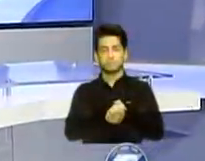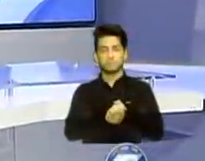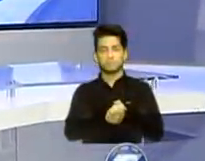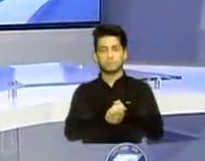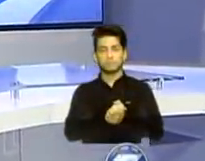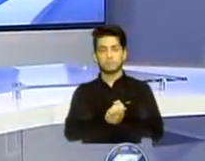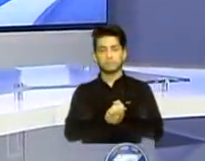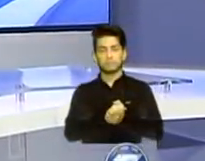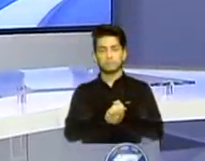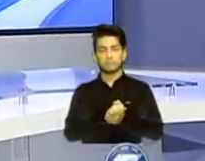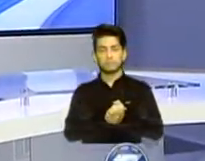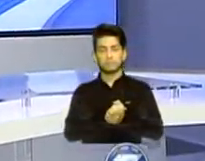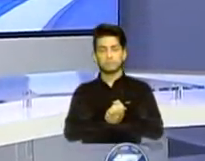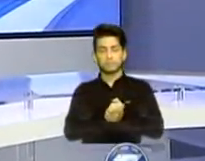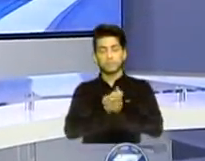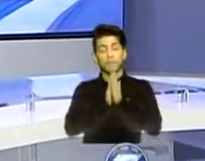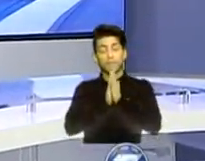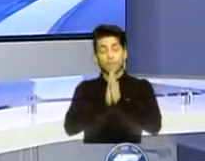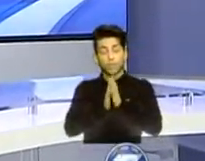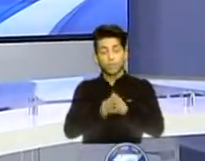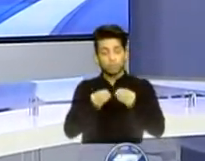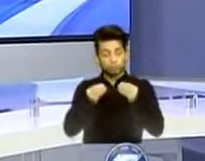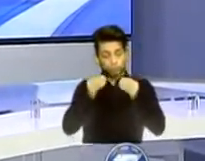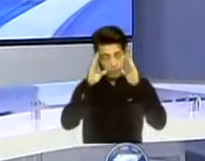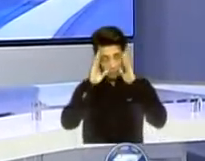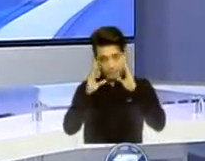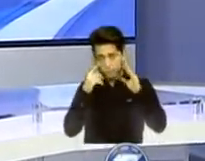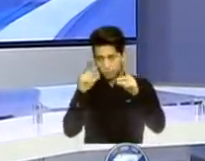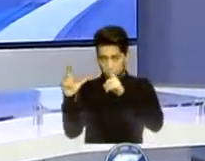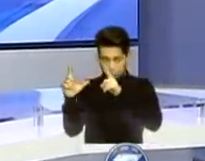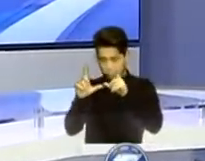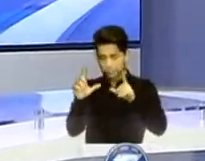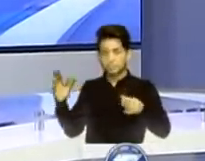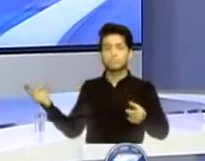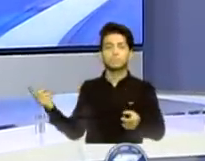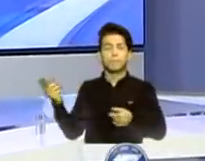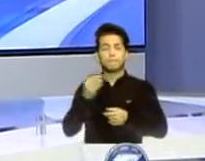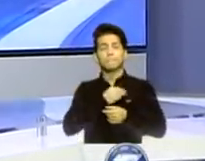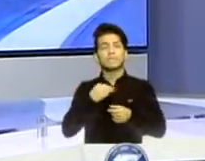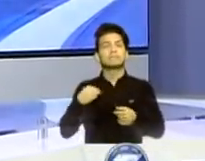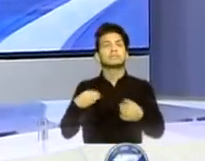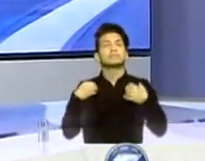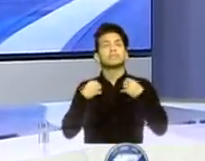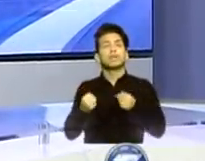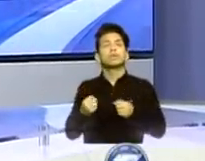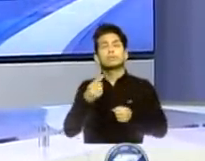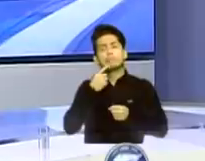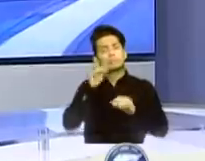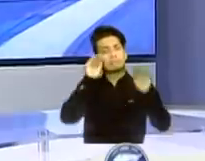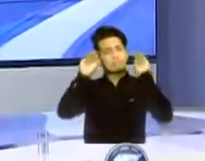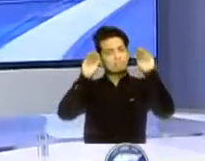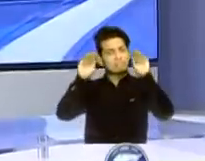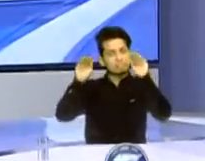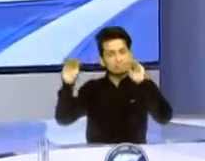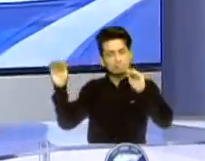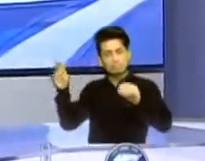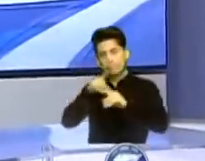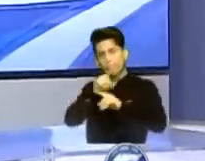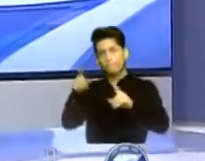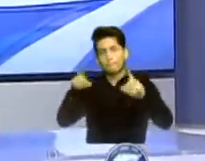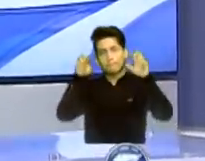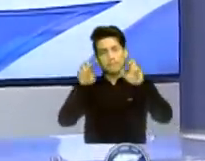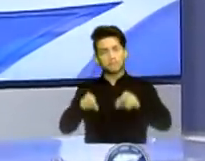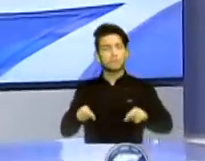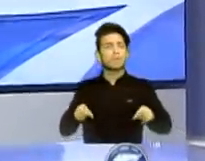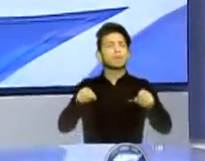Por favor, mucha atención para la siguiente nota, y es que las autoridades del Ministerio de Salud hacen un llamado a la ciudadanía para que no